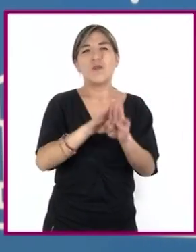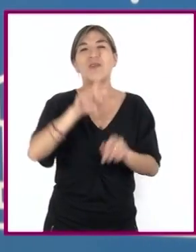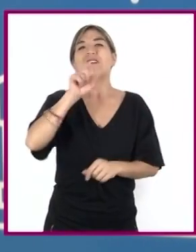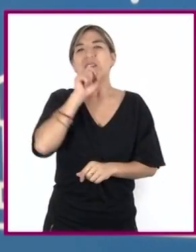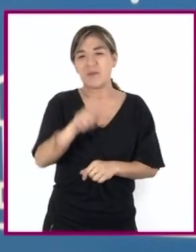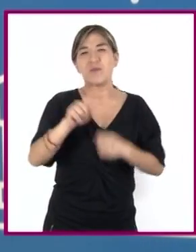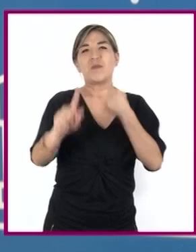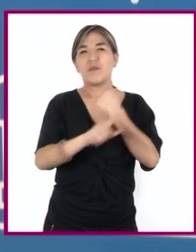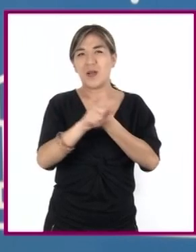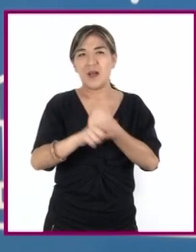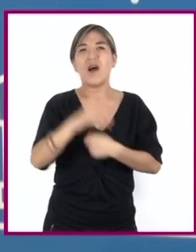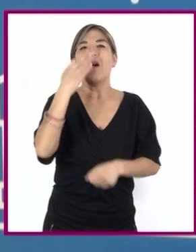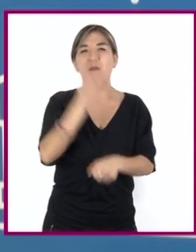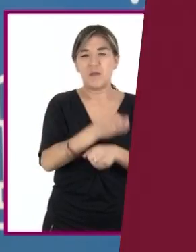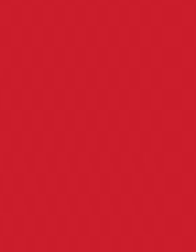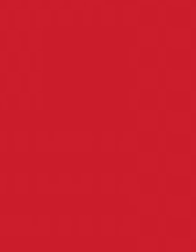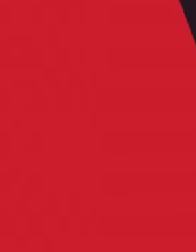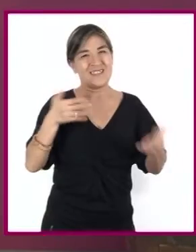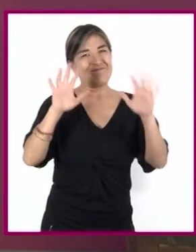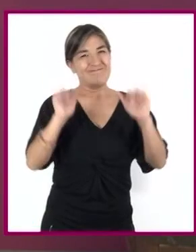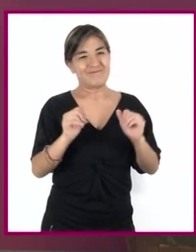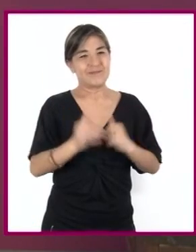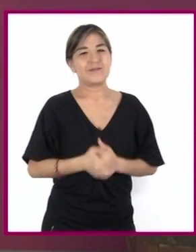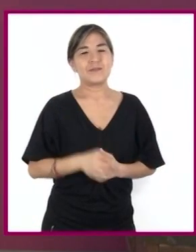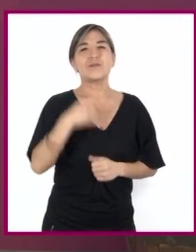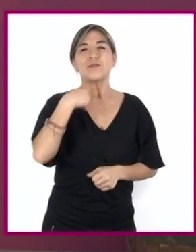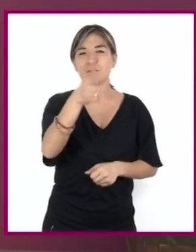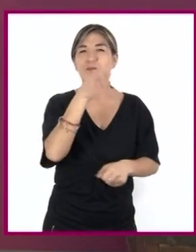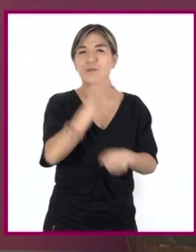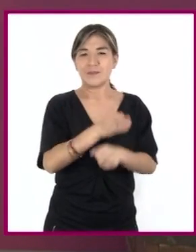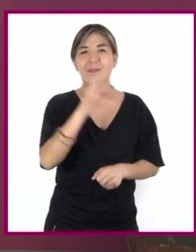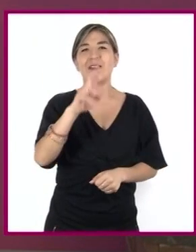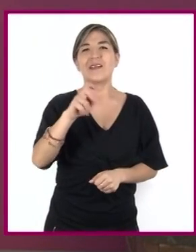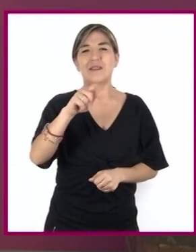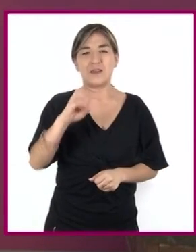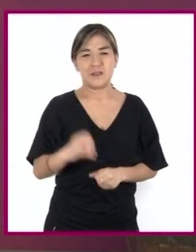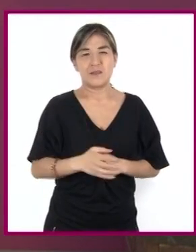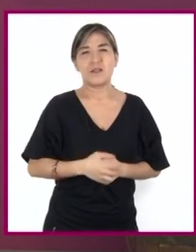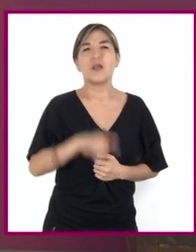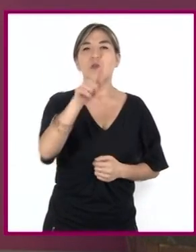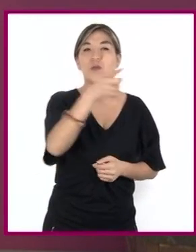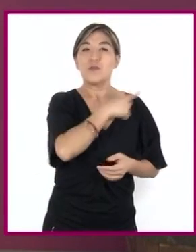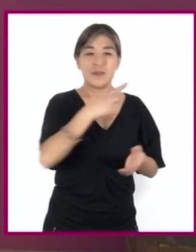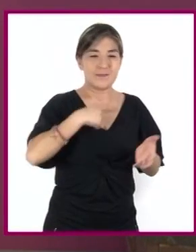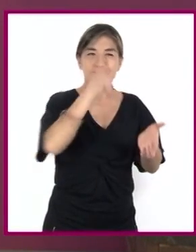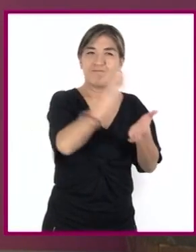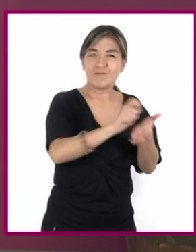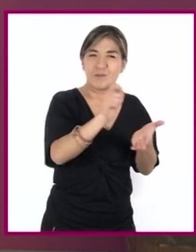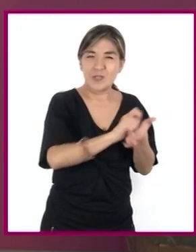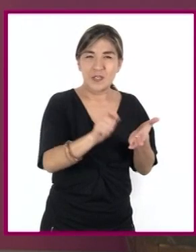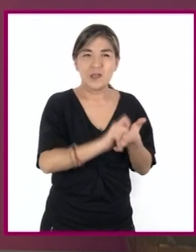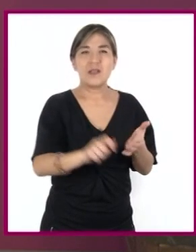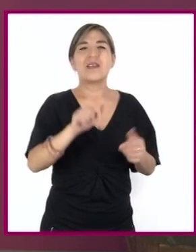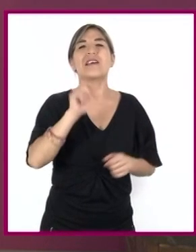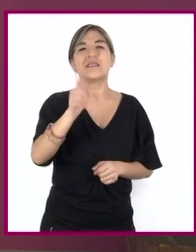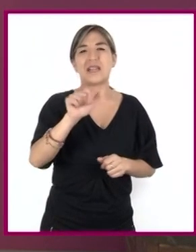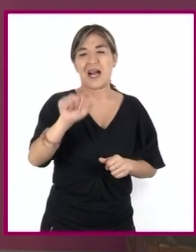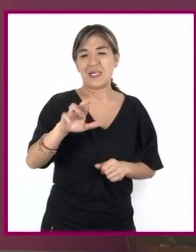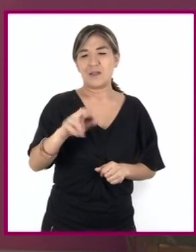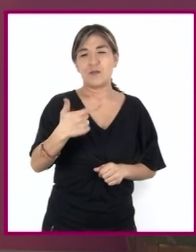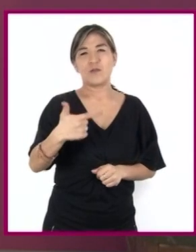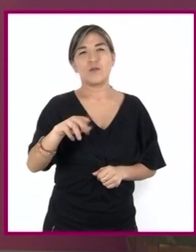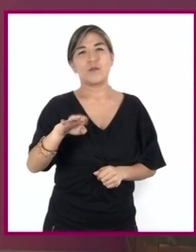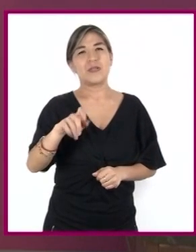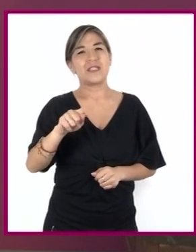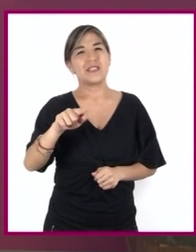que todavía subsisten. Les tengo un reto. Reflexionen y redacten un texto argumentativo donde expongan